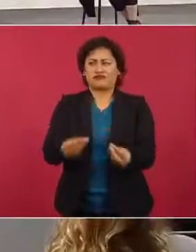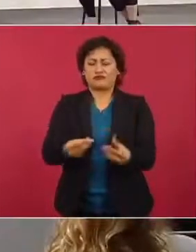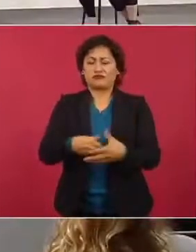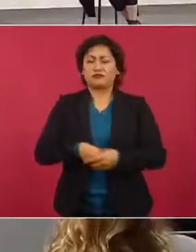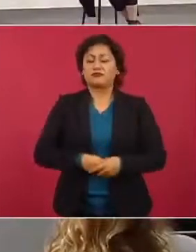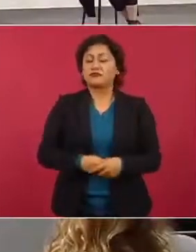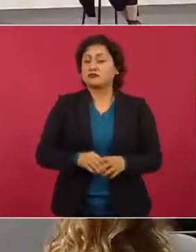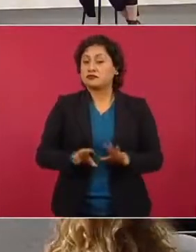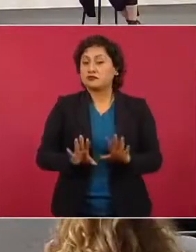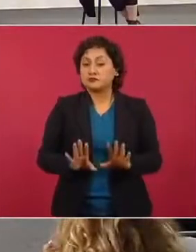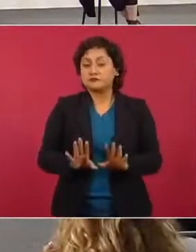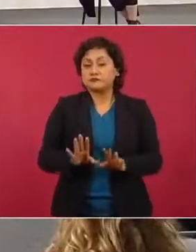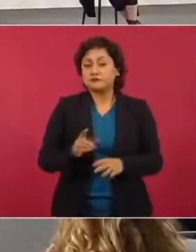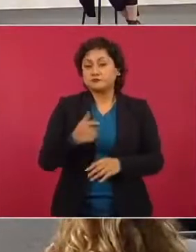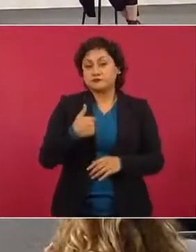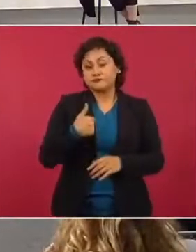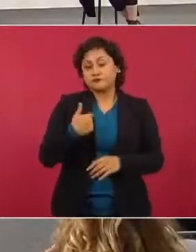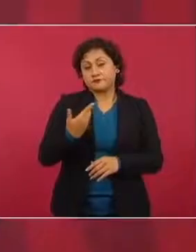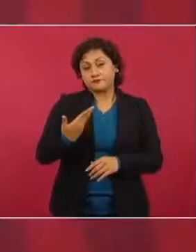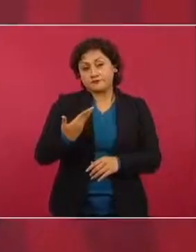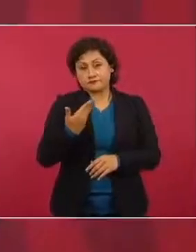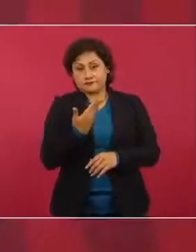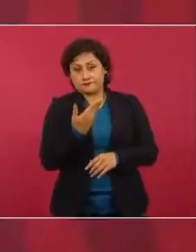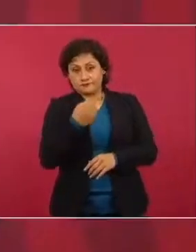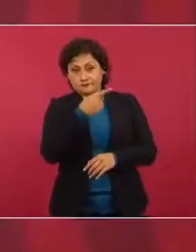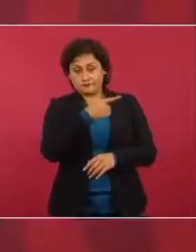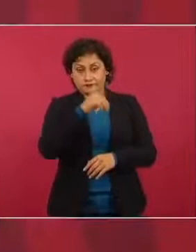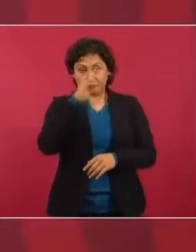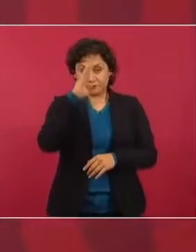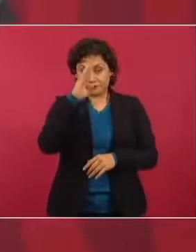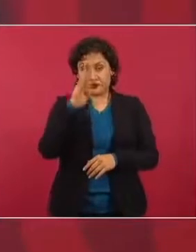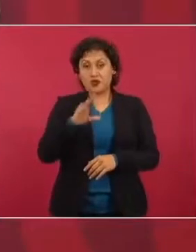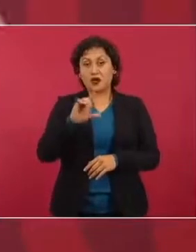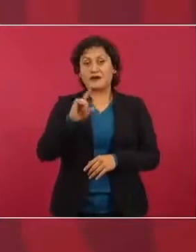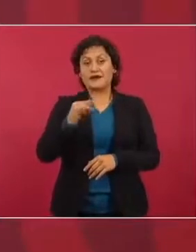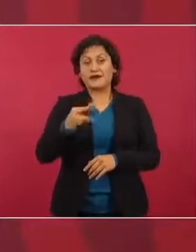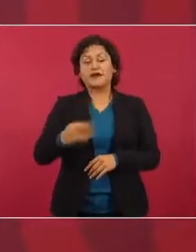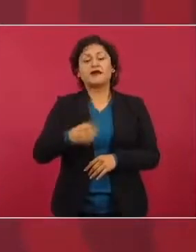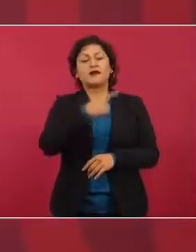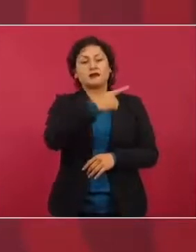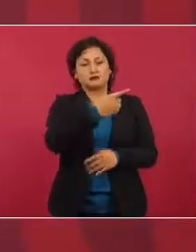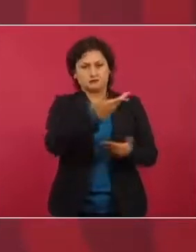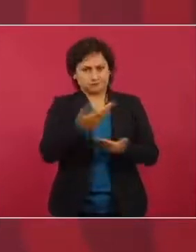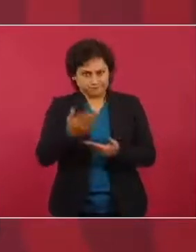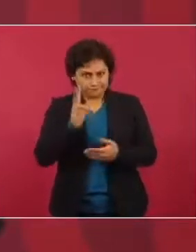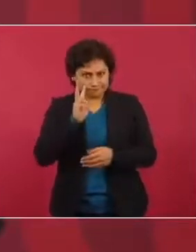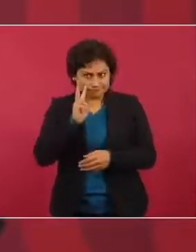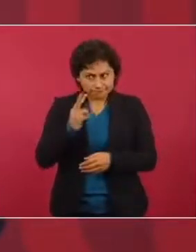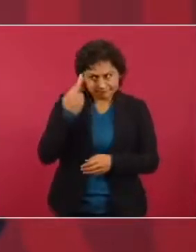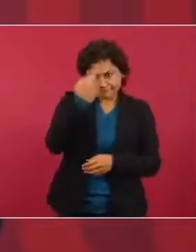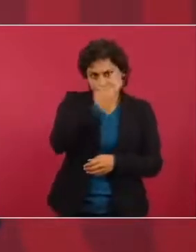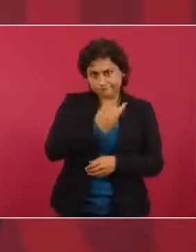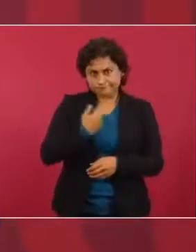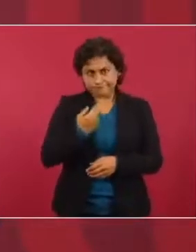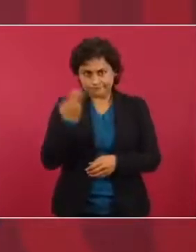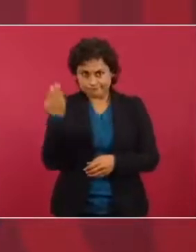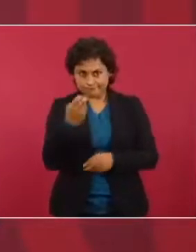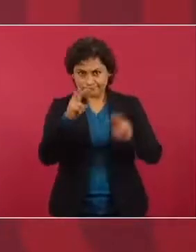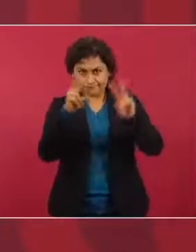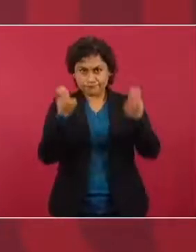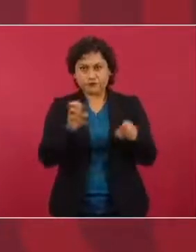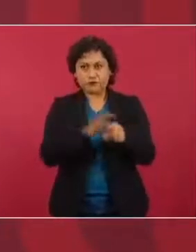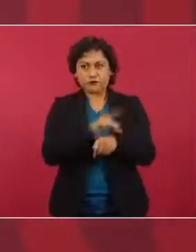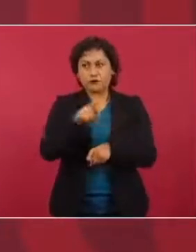Yo le pido al señor Blinken que revise este asunto, porque lo están